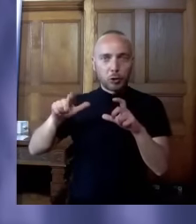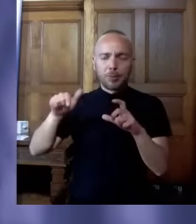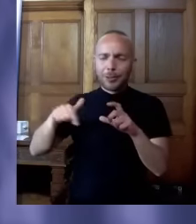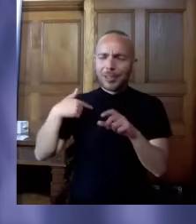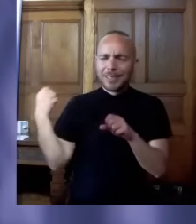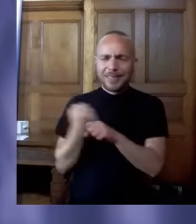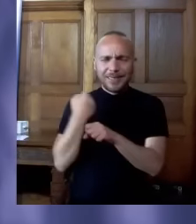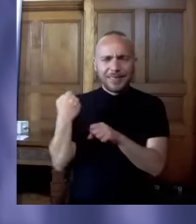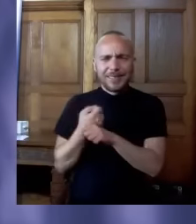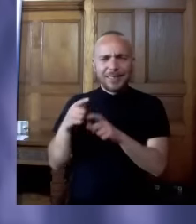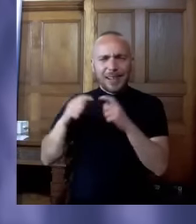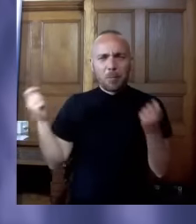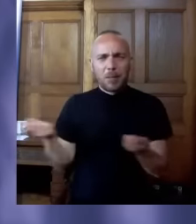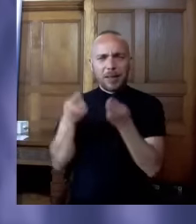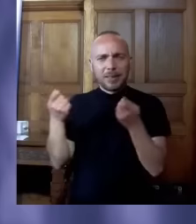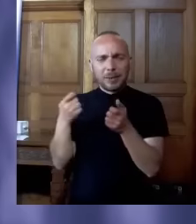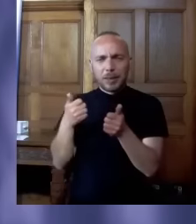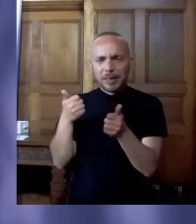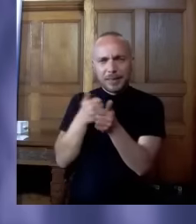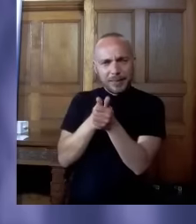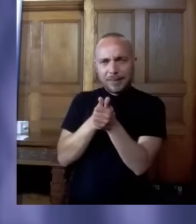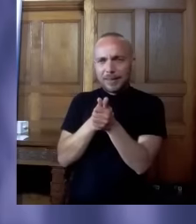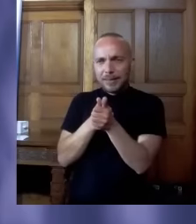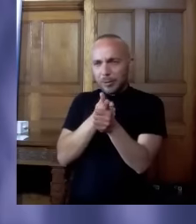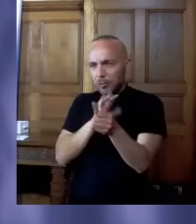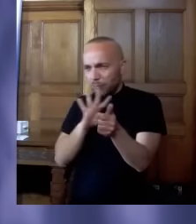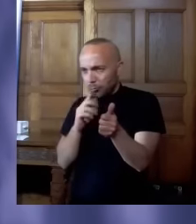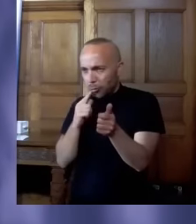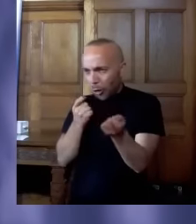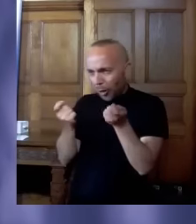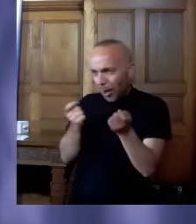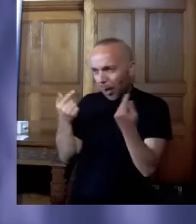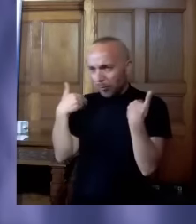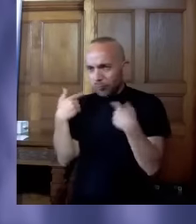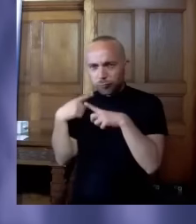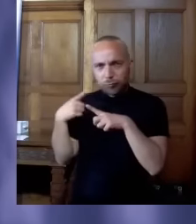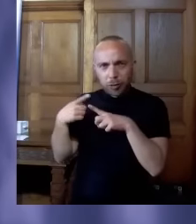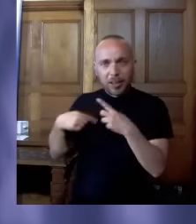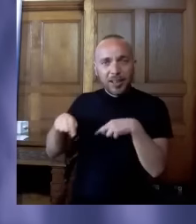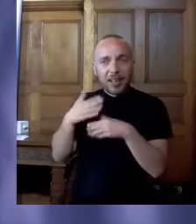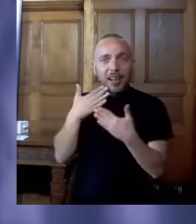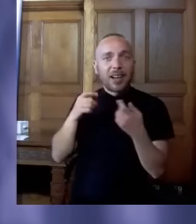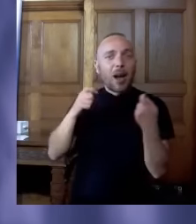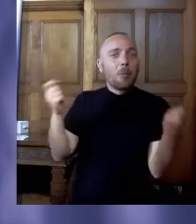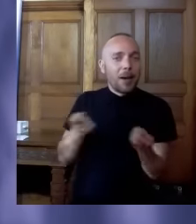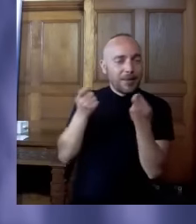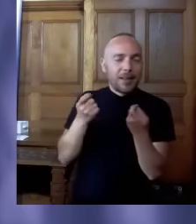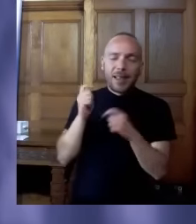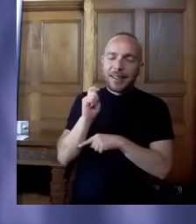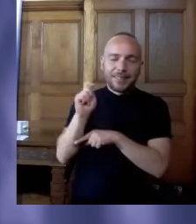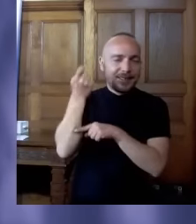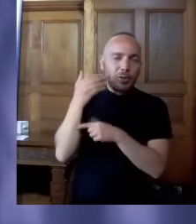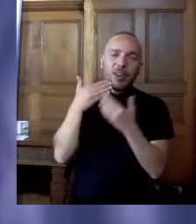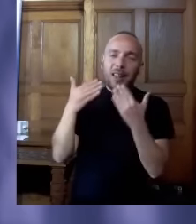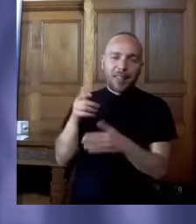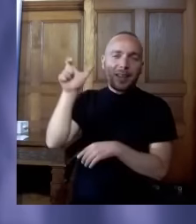trabajo en la campaña por detrás por detrás de todo coordinando toda la campaña que esta campaña tiene muchísimo éxito